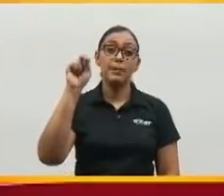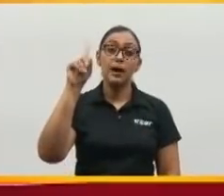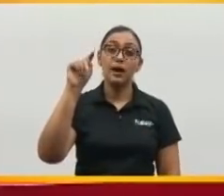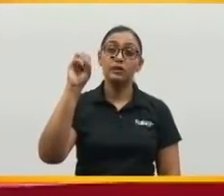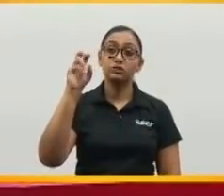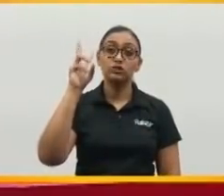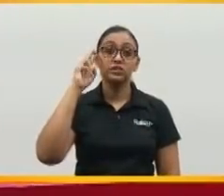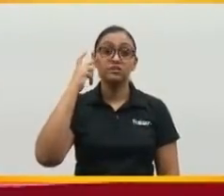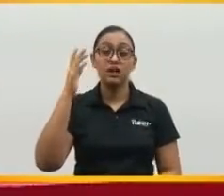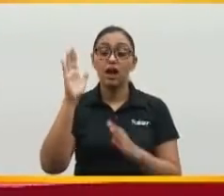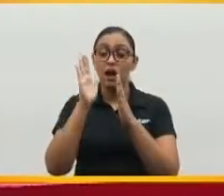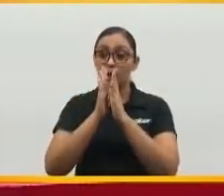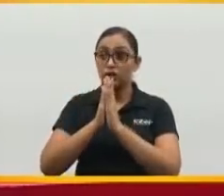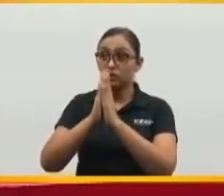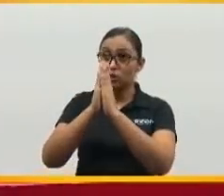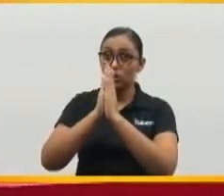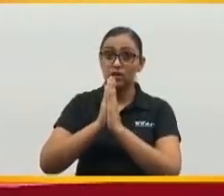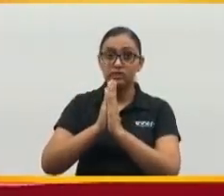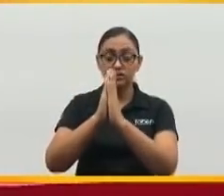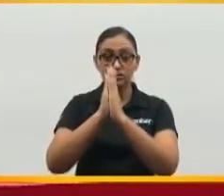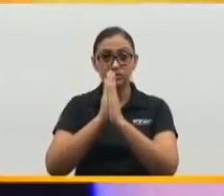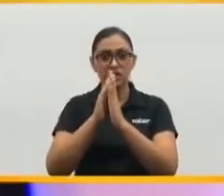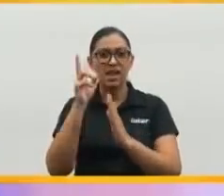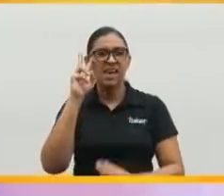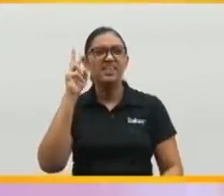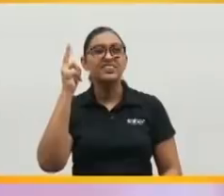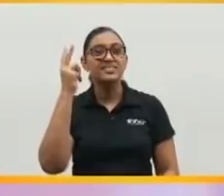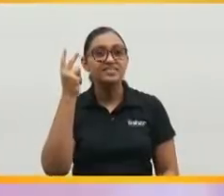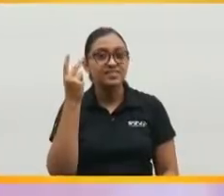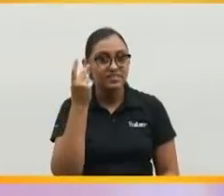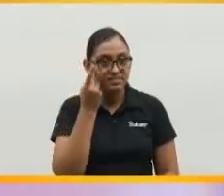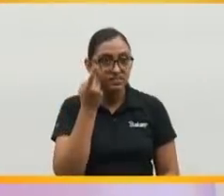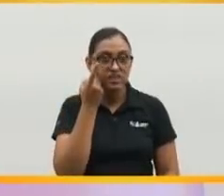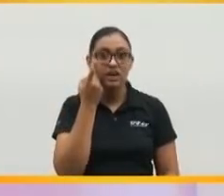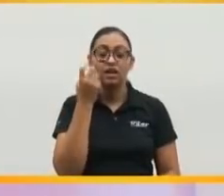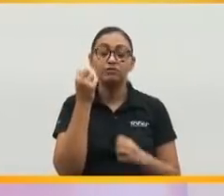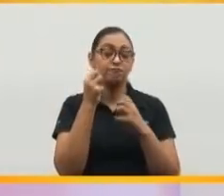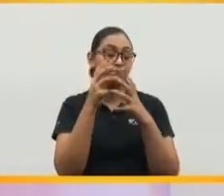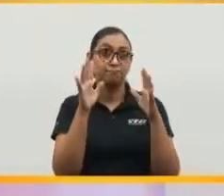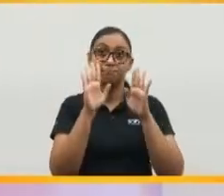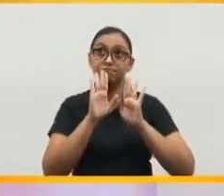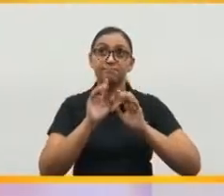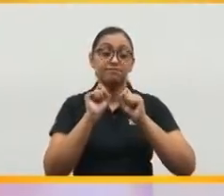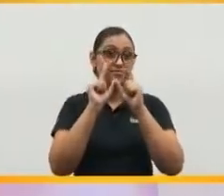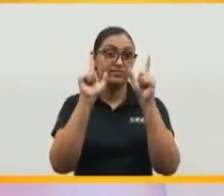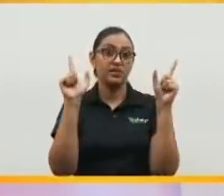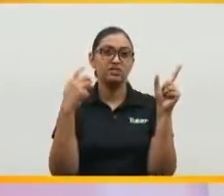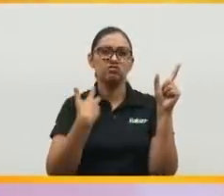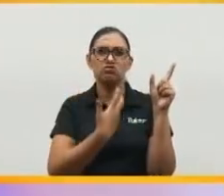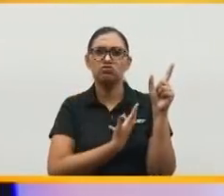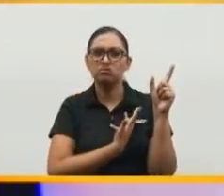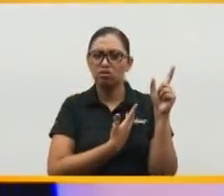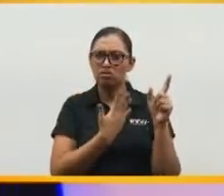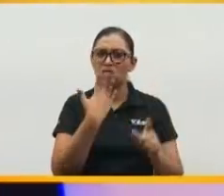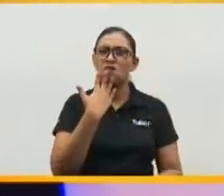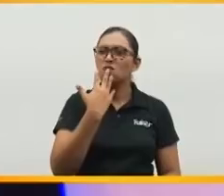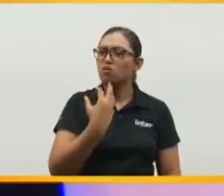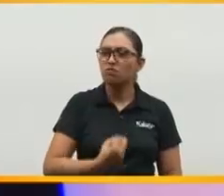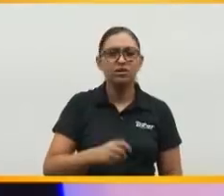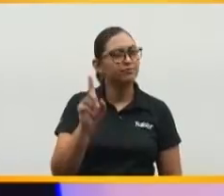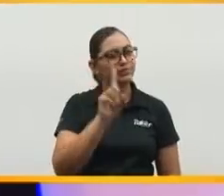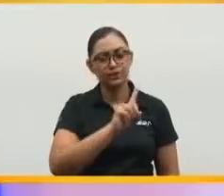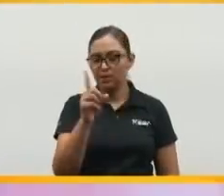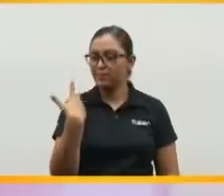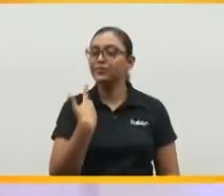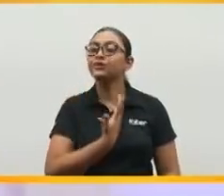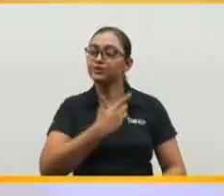de oración. El manto de oración tiene un significado maravilloso. Nosotros no somos judíos, somos cristianos.